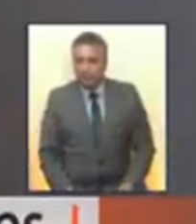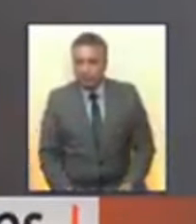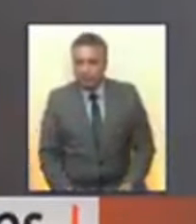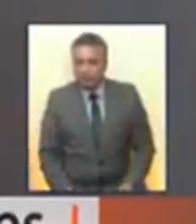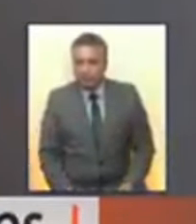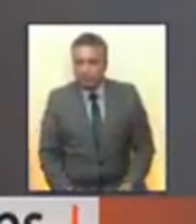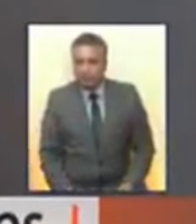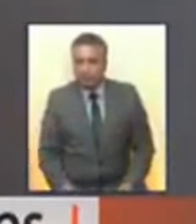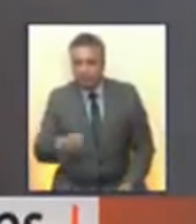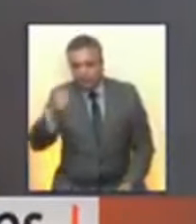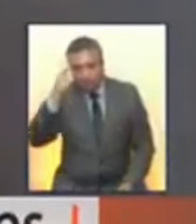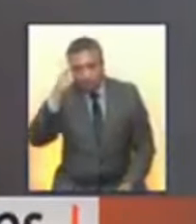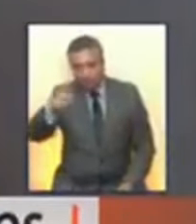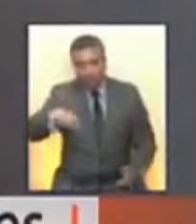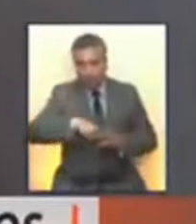la lavadora dando vuelta ahora.